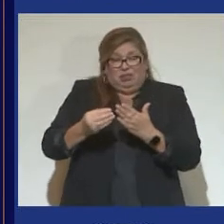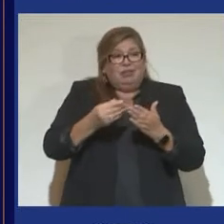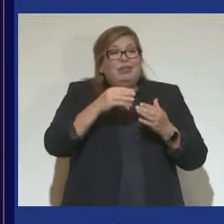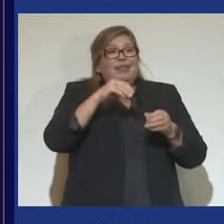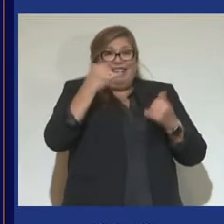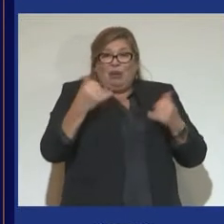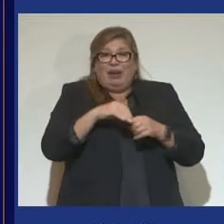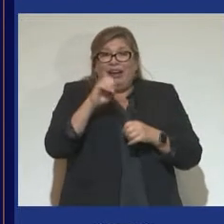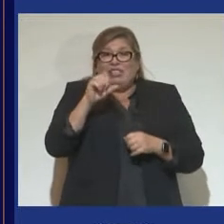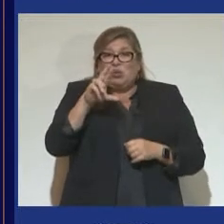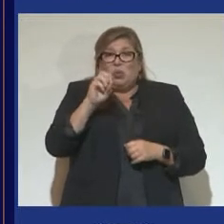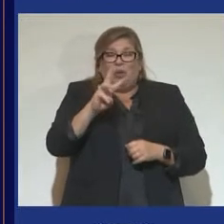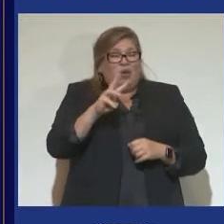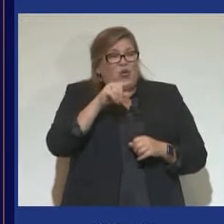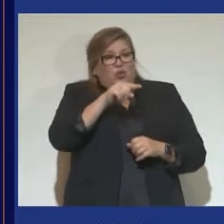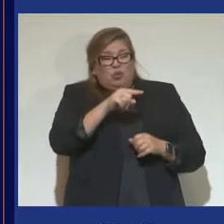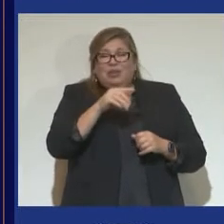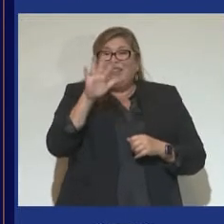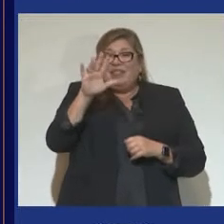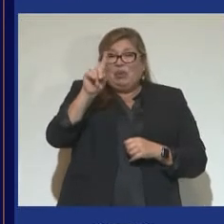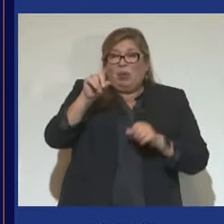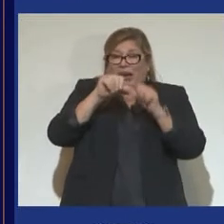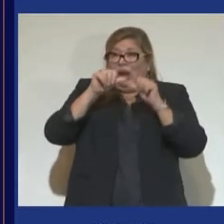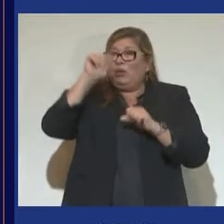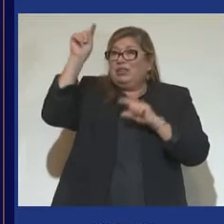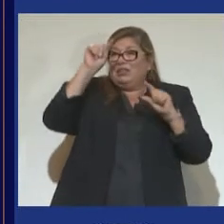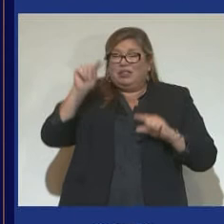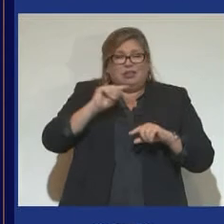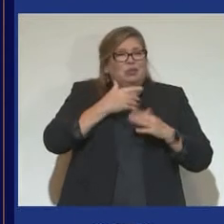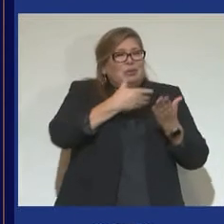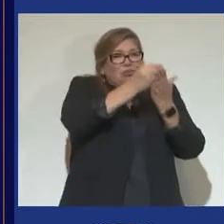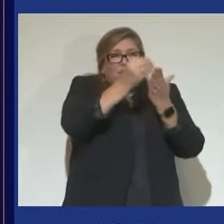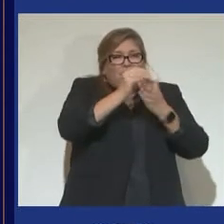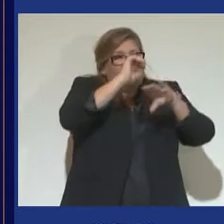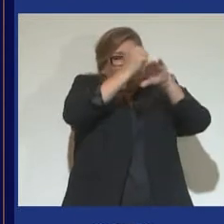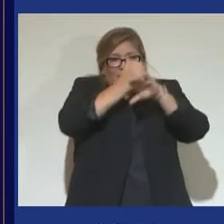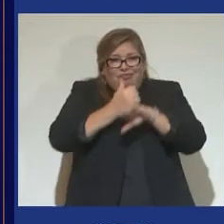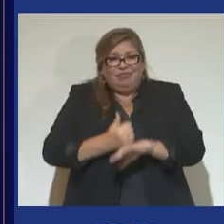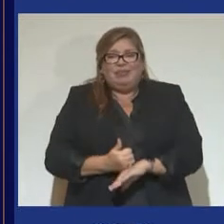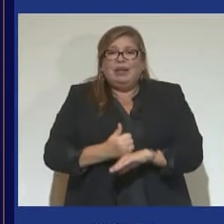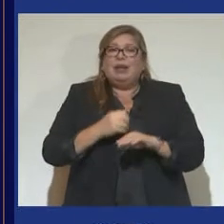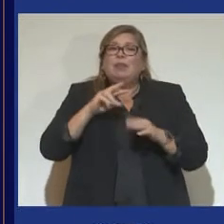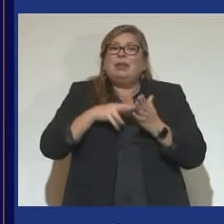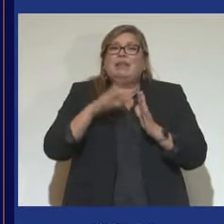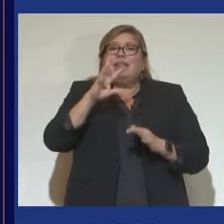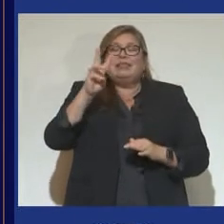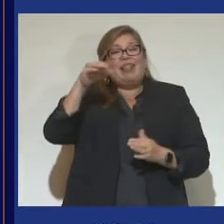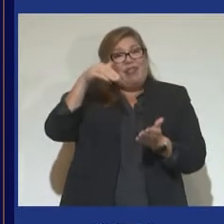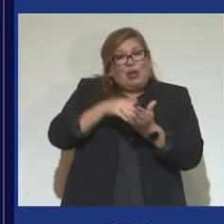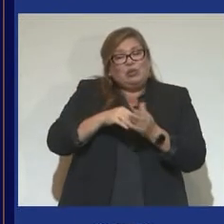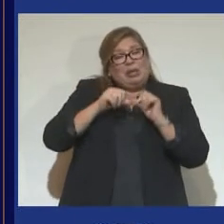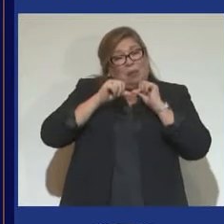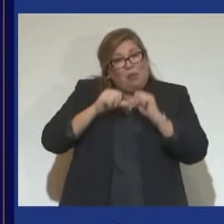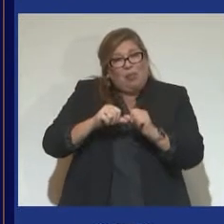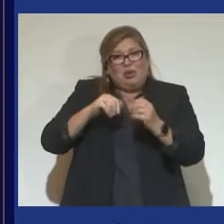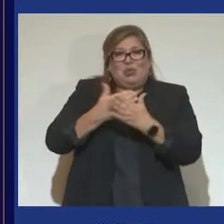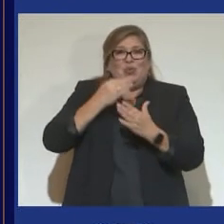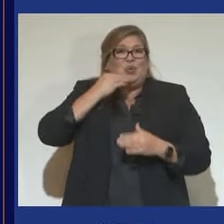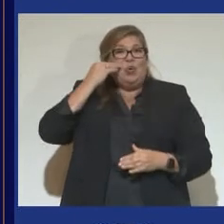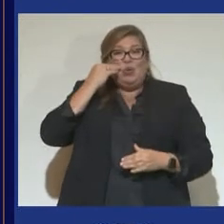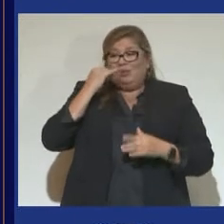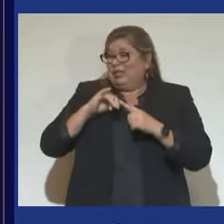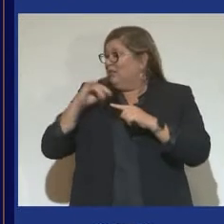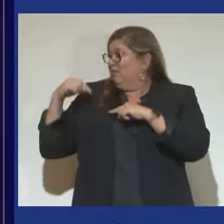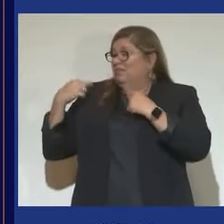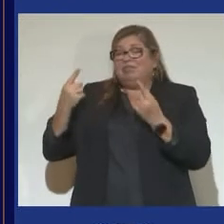están listos para firmar y entregar 6 mil unidades permanentes de vivienda en diferentes condados a través de